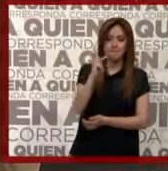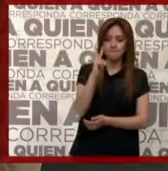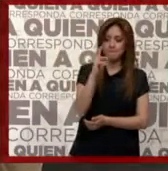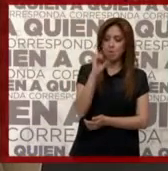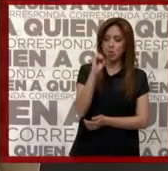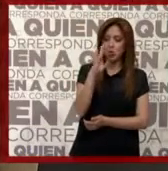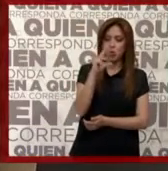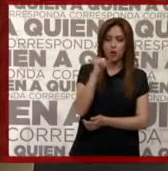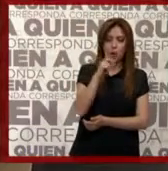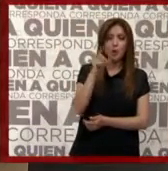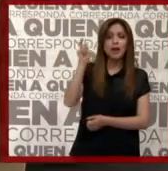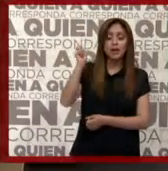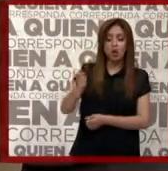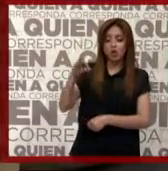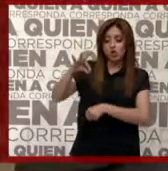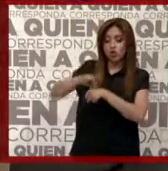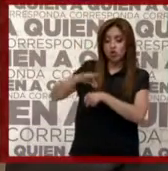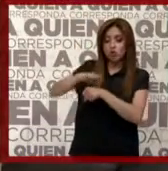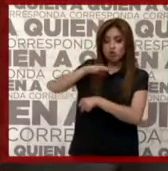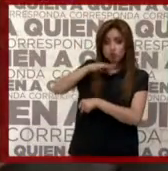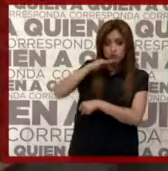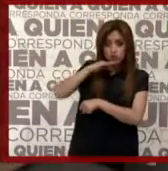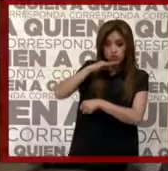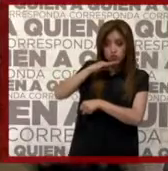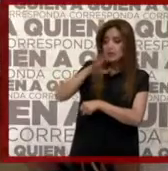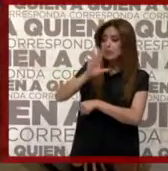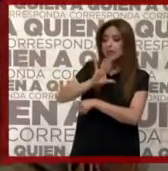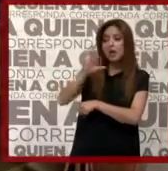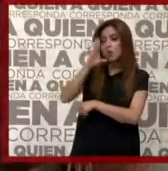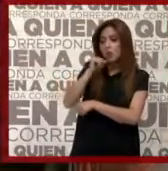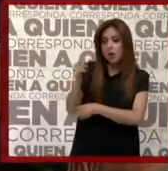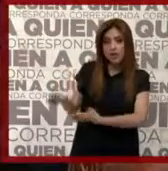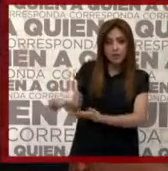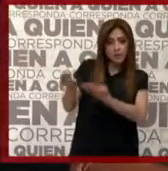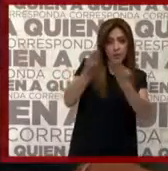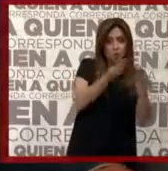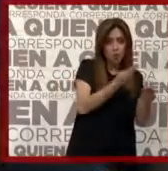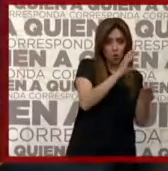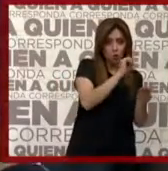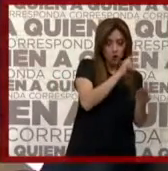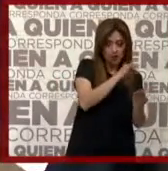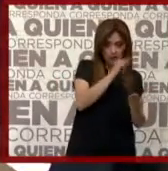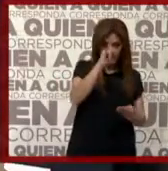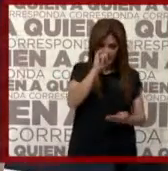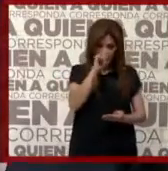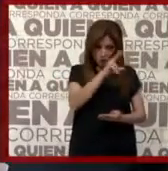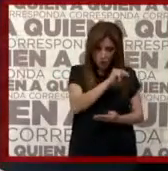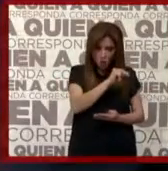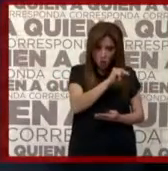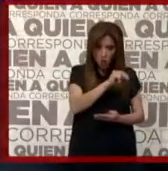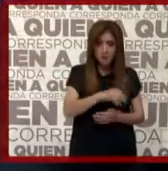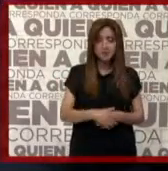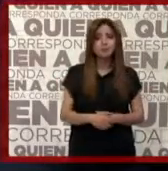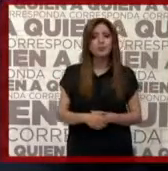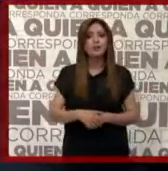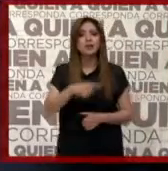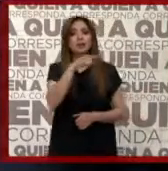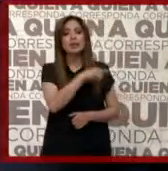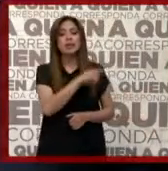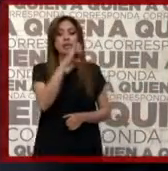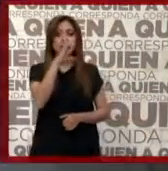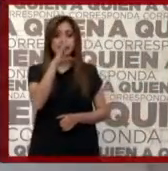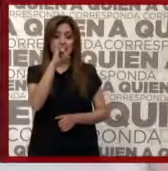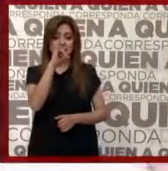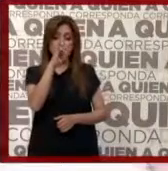alguna negligencia médica ya no entra con la mente si está con la mediana de la procuraduría en la pérdida en la parte civil si en la parte penal no